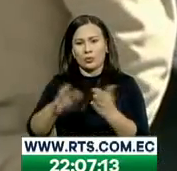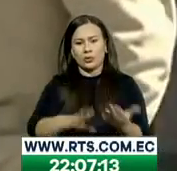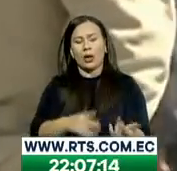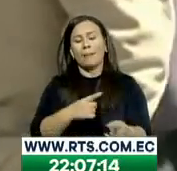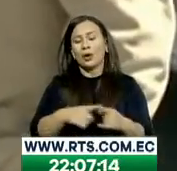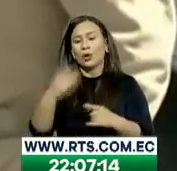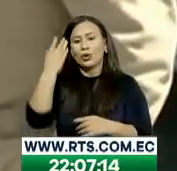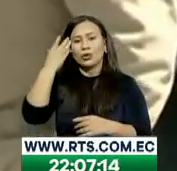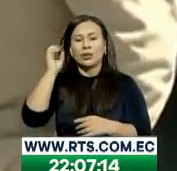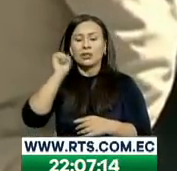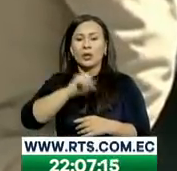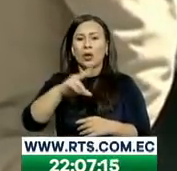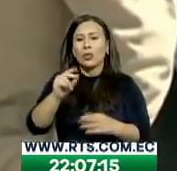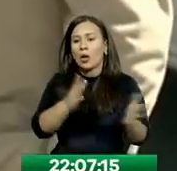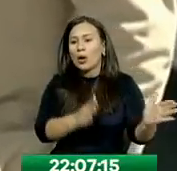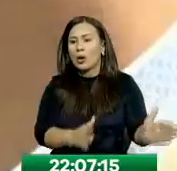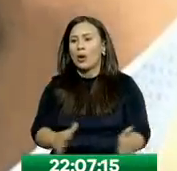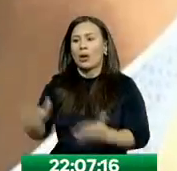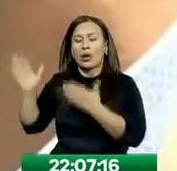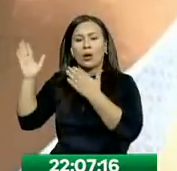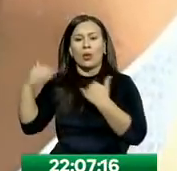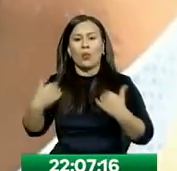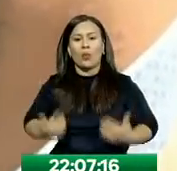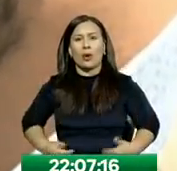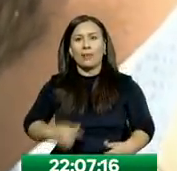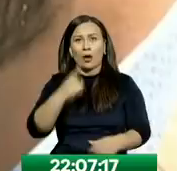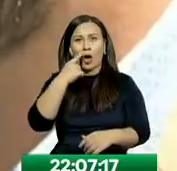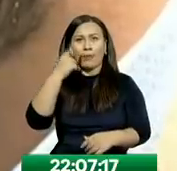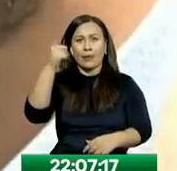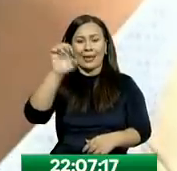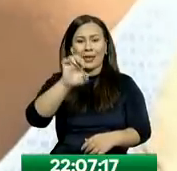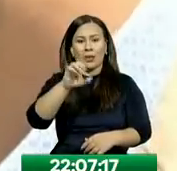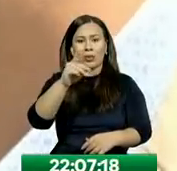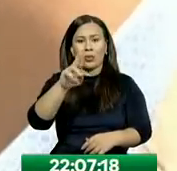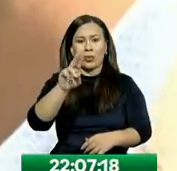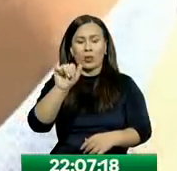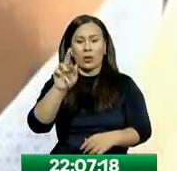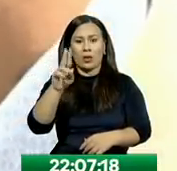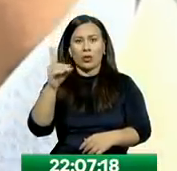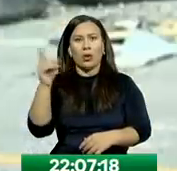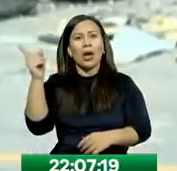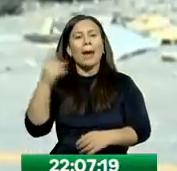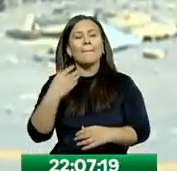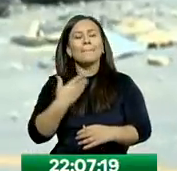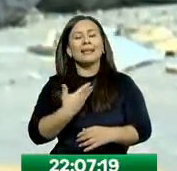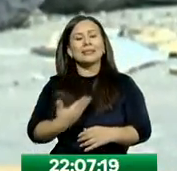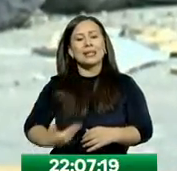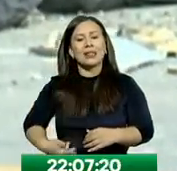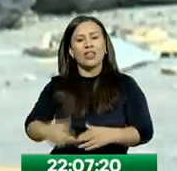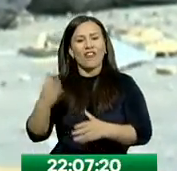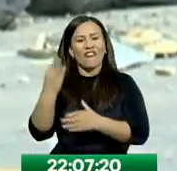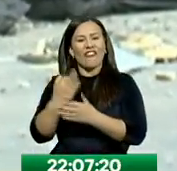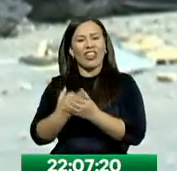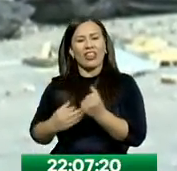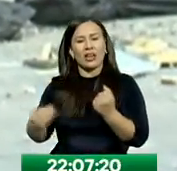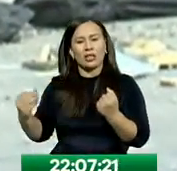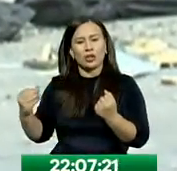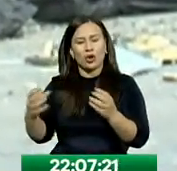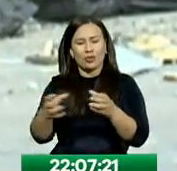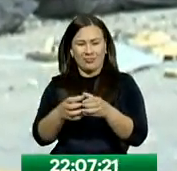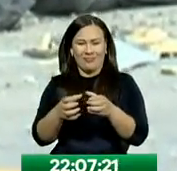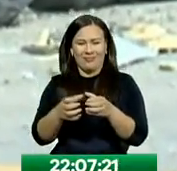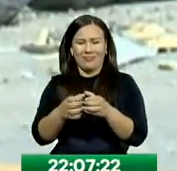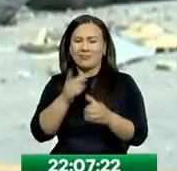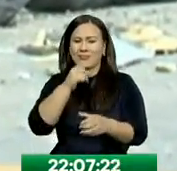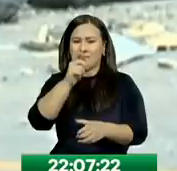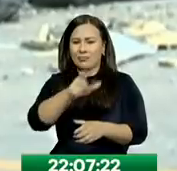incierta señala eduardo febres-cordero coincidente de la fundación de venezolanos en el exterior con la falta de familiares de las víctimas mi ecuador